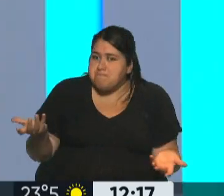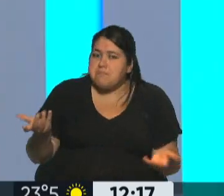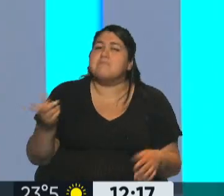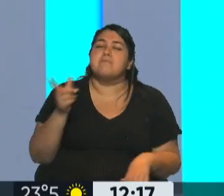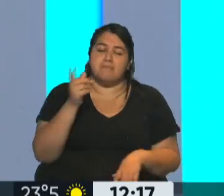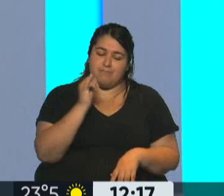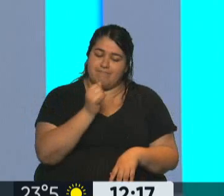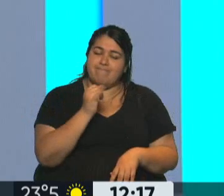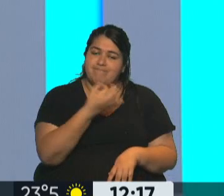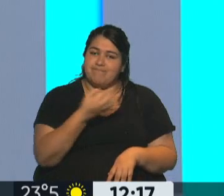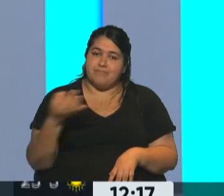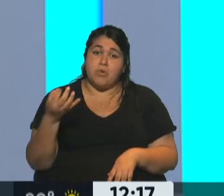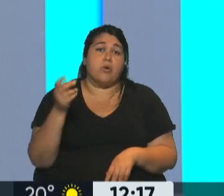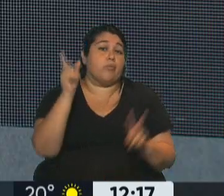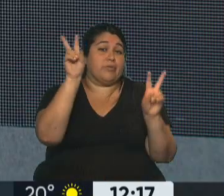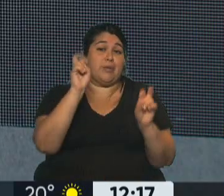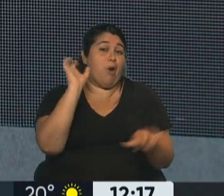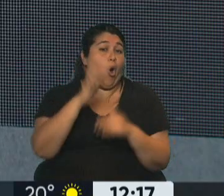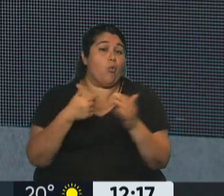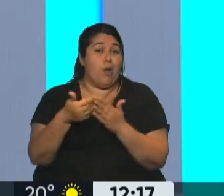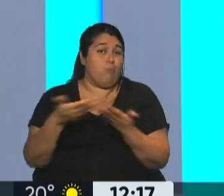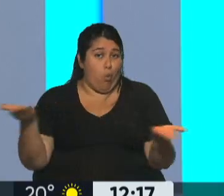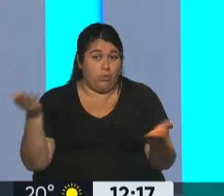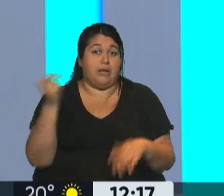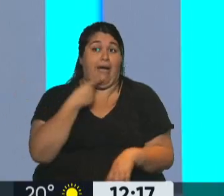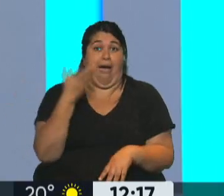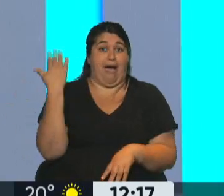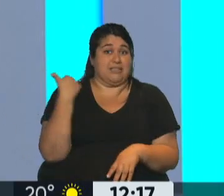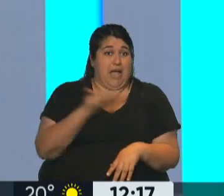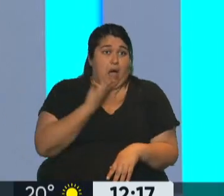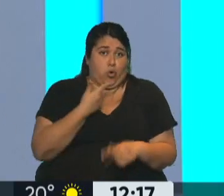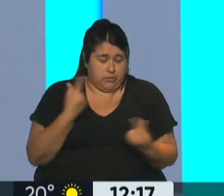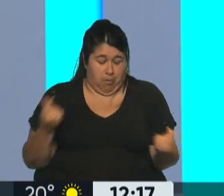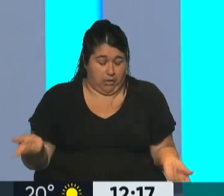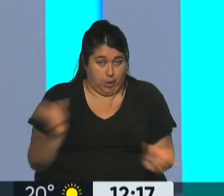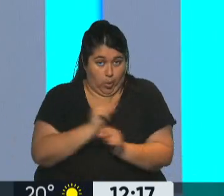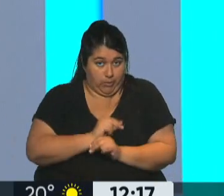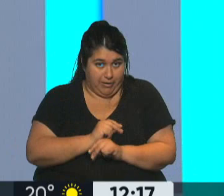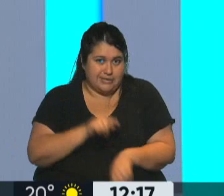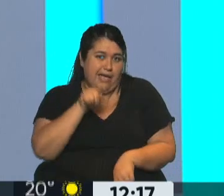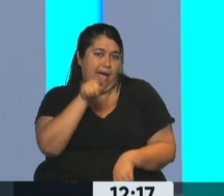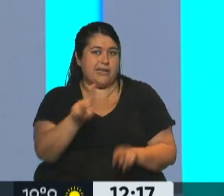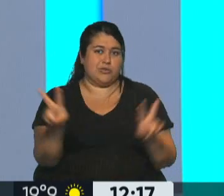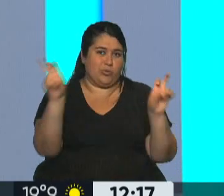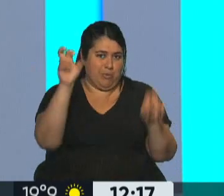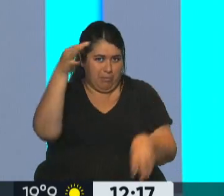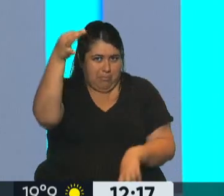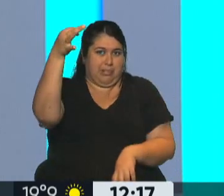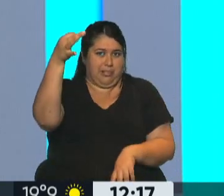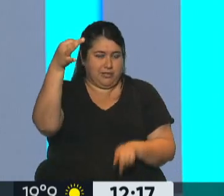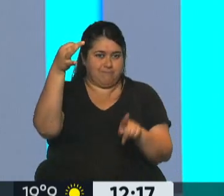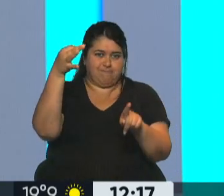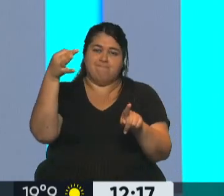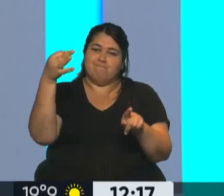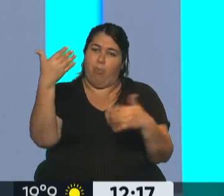otras cosas, por ejemplo, el tema obra pública. Bueno, uno de los temas. Milei acaba de decir ayer no hay plata. Bueno, ahí ya tenés un foco, claro, un posible foco de